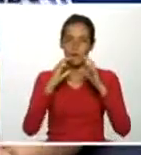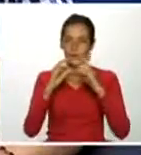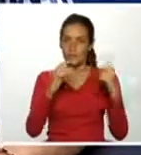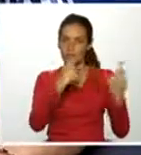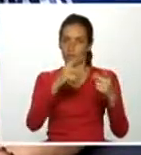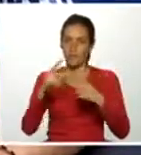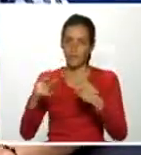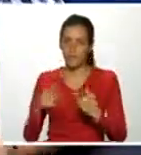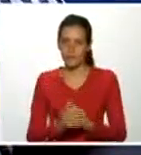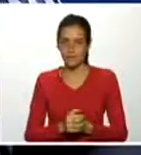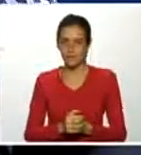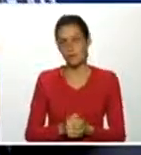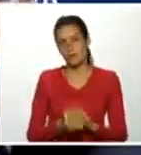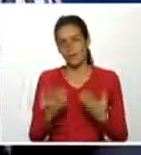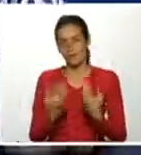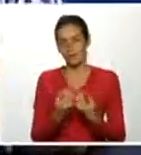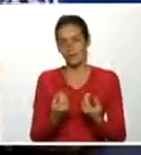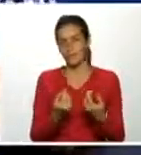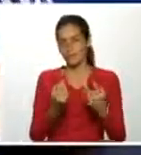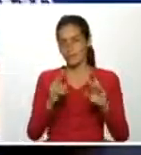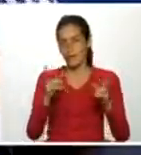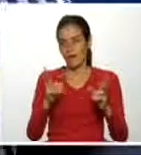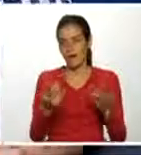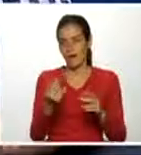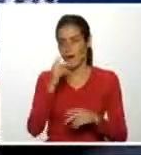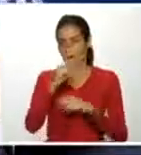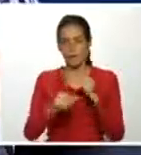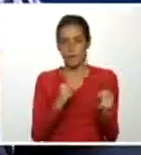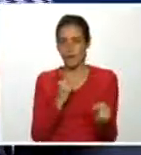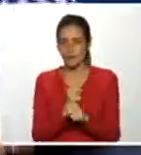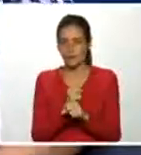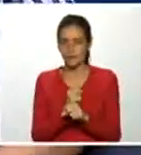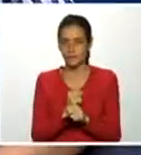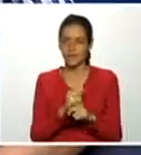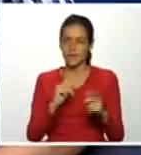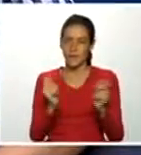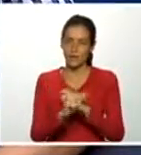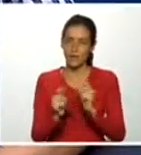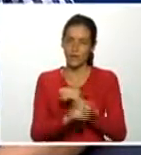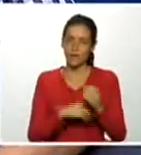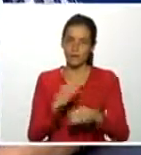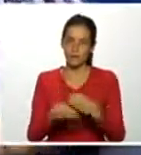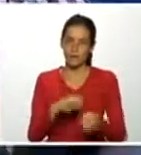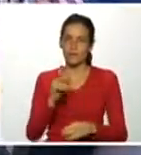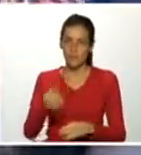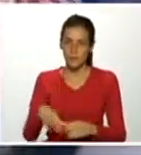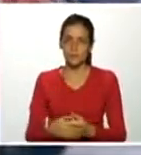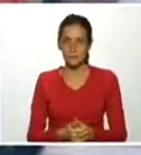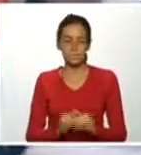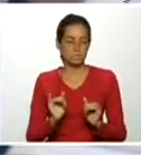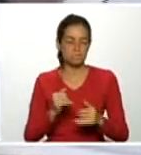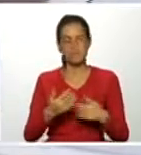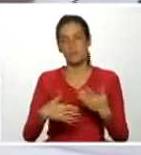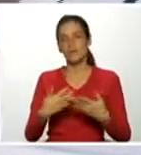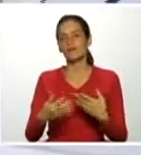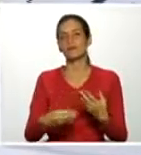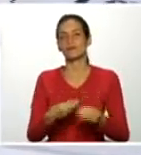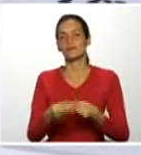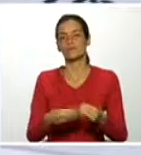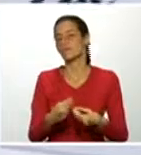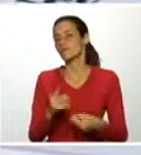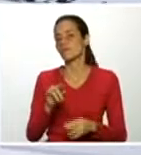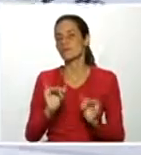material, de código, fuente, manuales, traducciones que hemos ido haciendo. Entonces ha sido la suma,